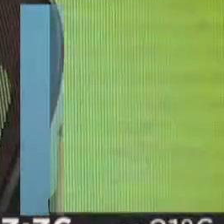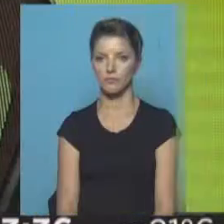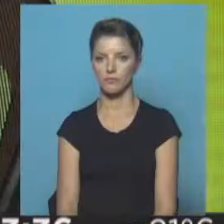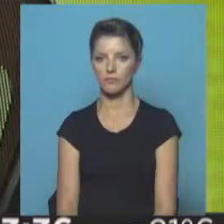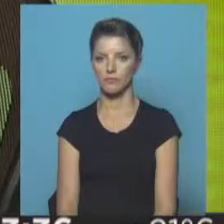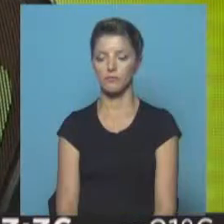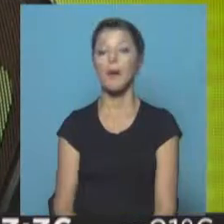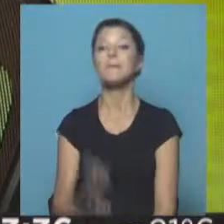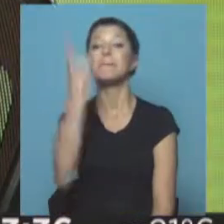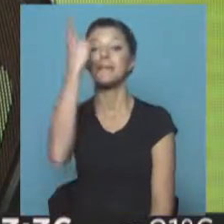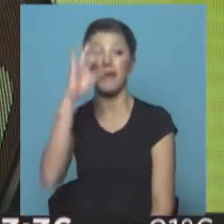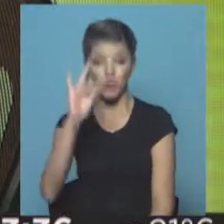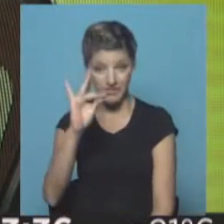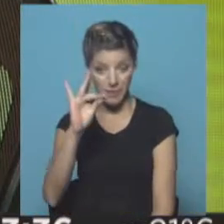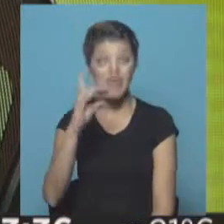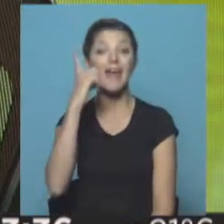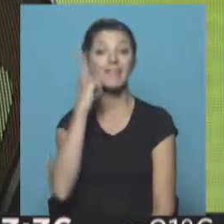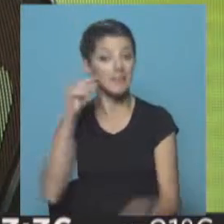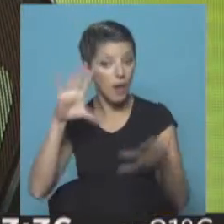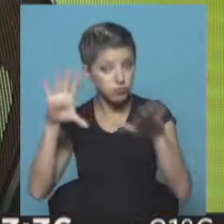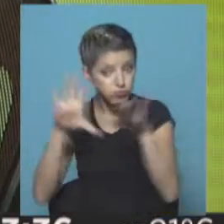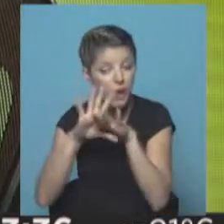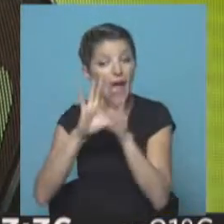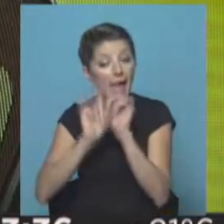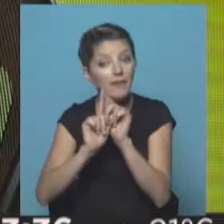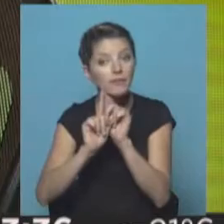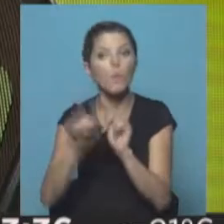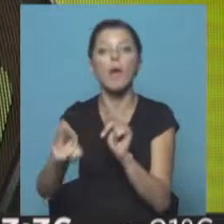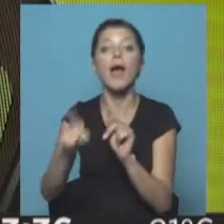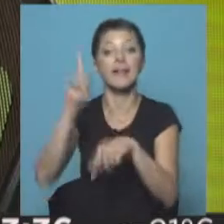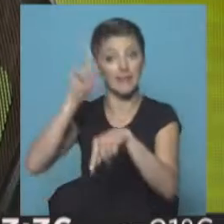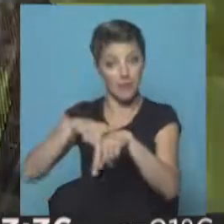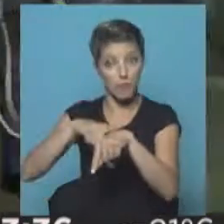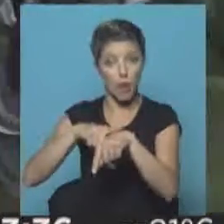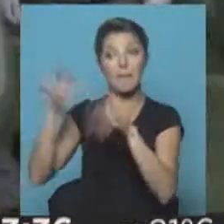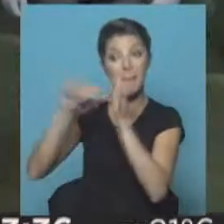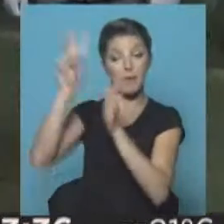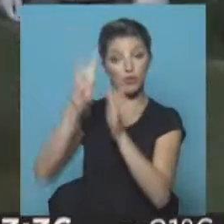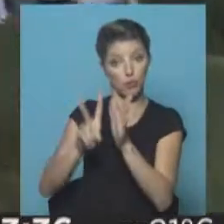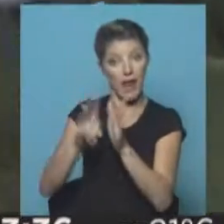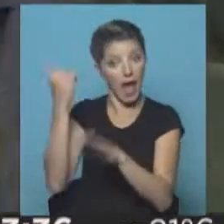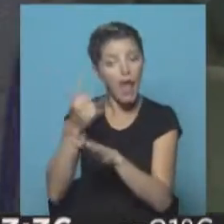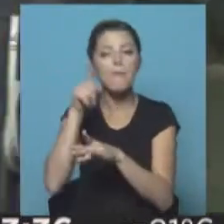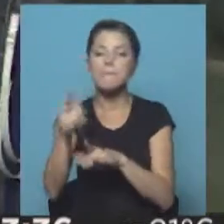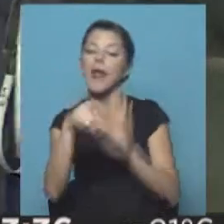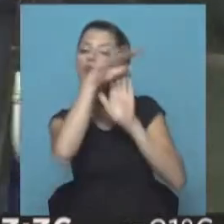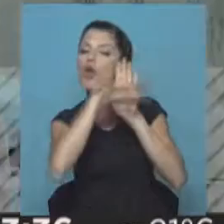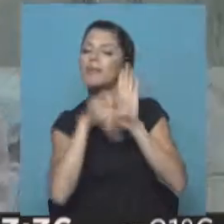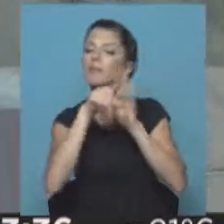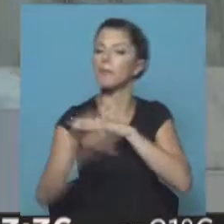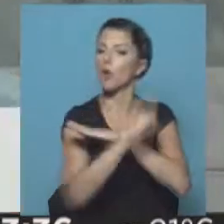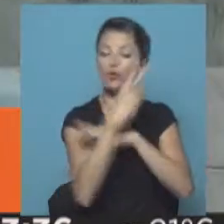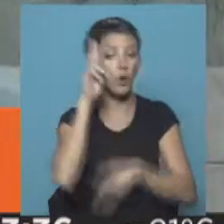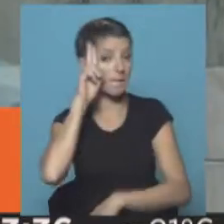El 1 de diciembre es la fecha. Esa es la fecha por la cual emplazaron a Venezuela desde el Mercosur para que cumpla con las normativas y con